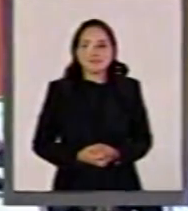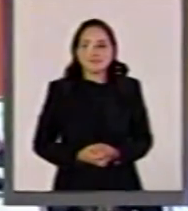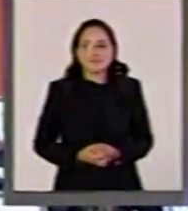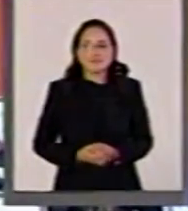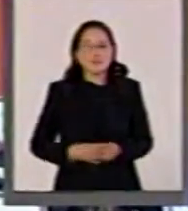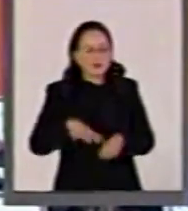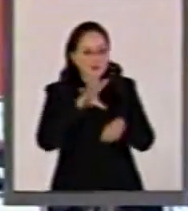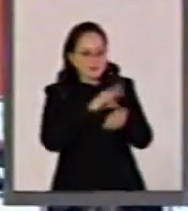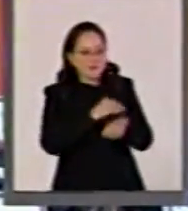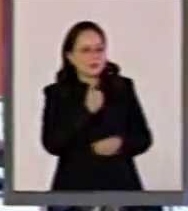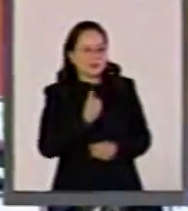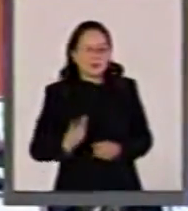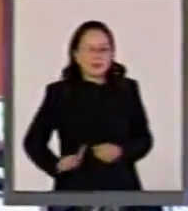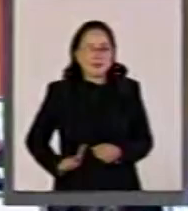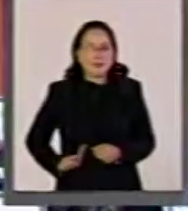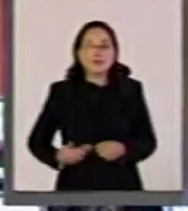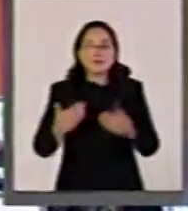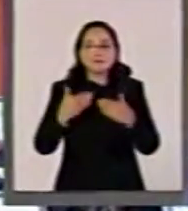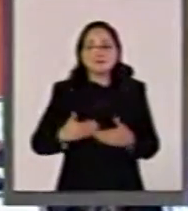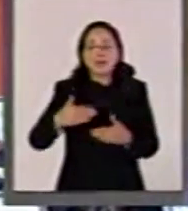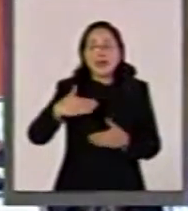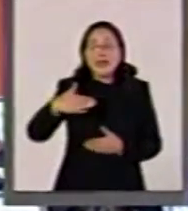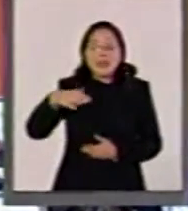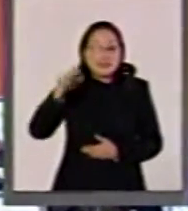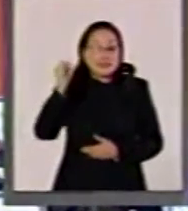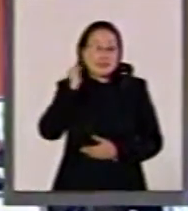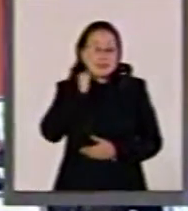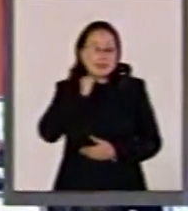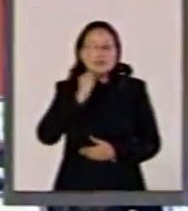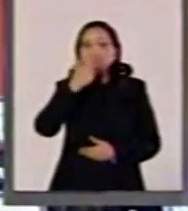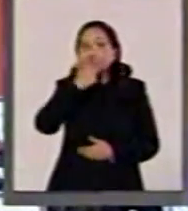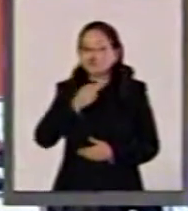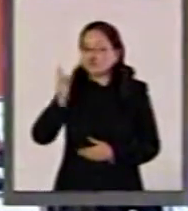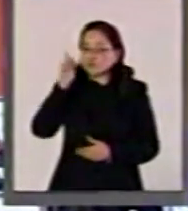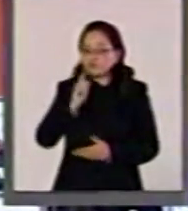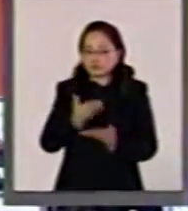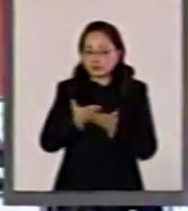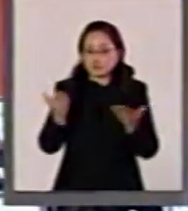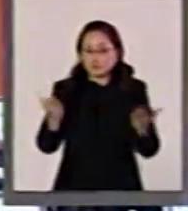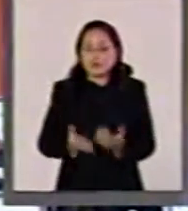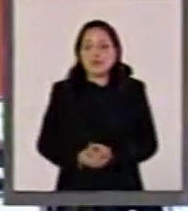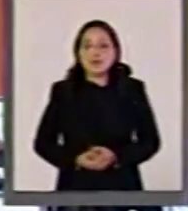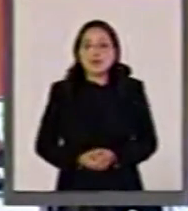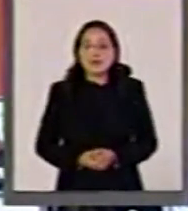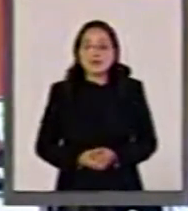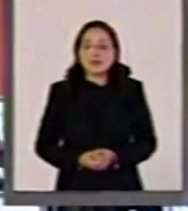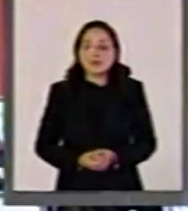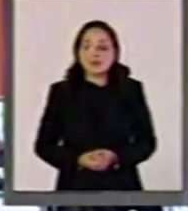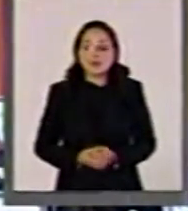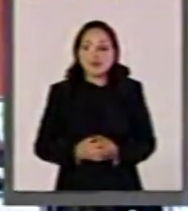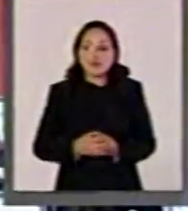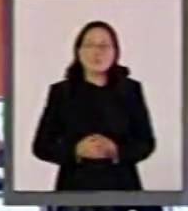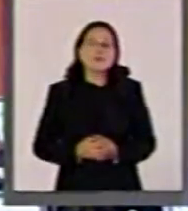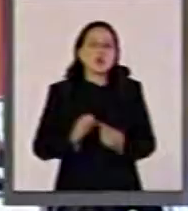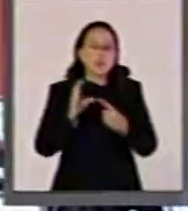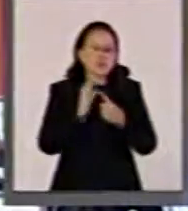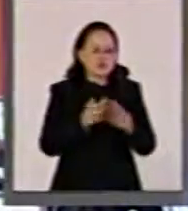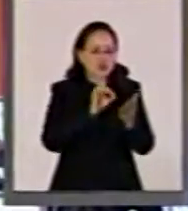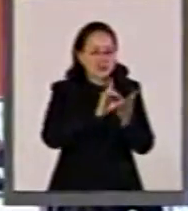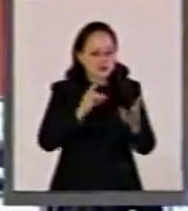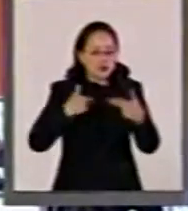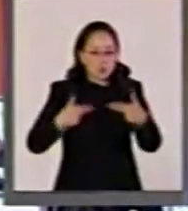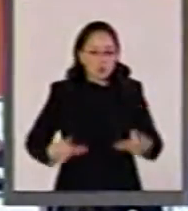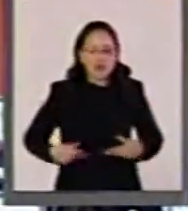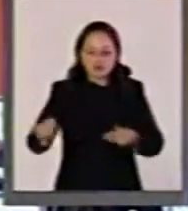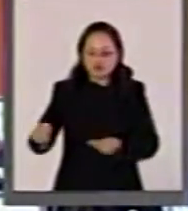Con su venia, señora presidenta, señoras senadoras, señores senadores, a la Comisión de Derechos Humanos le fue remitido